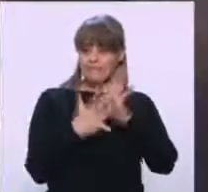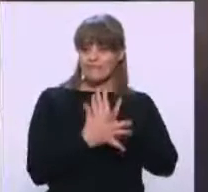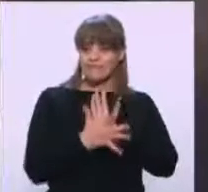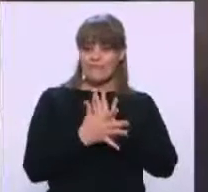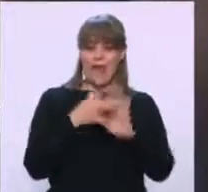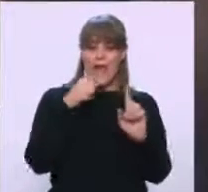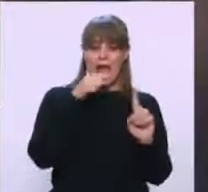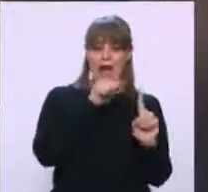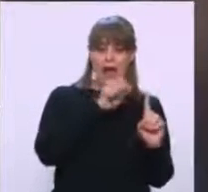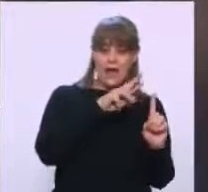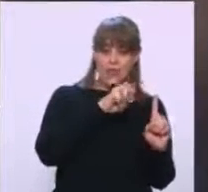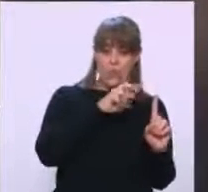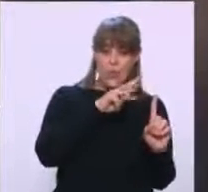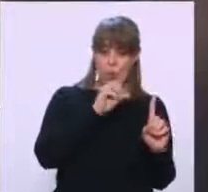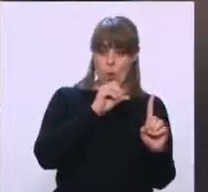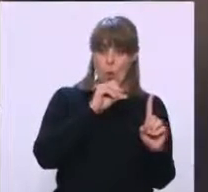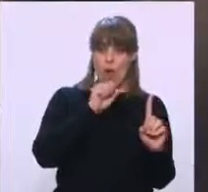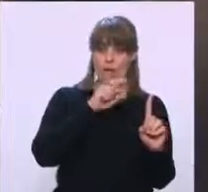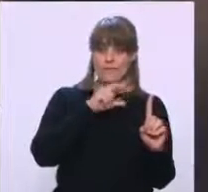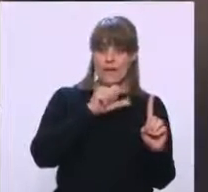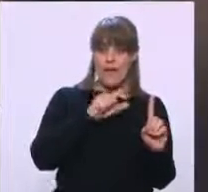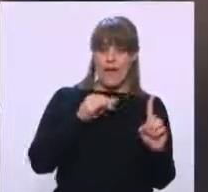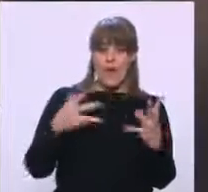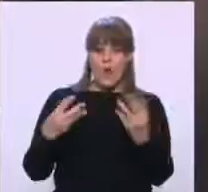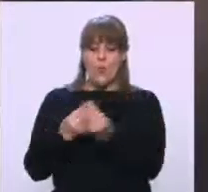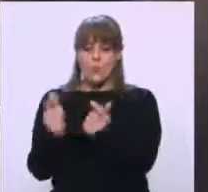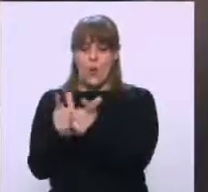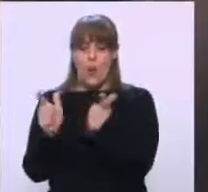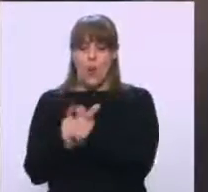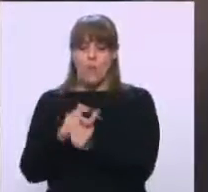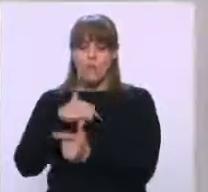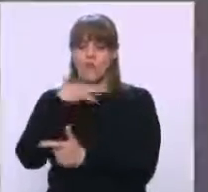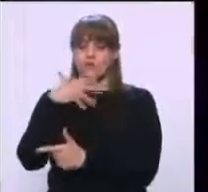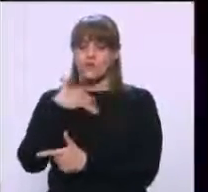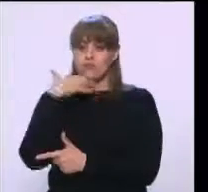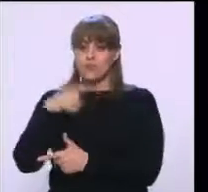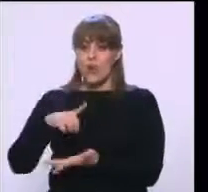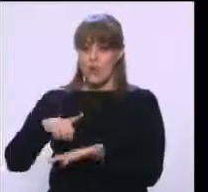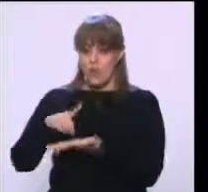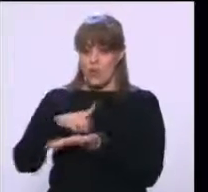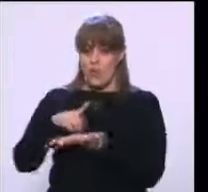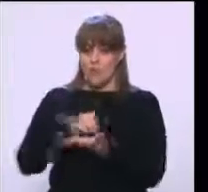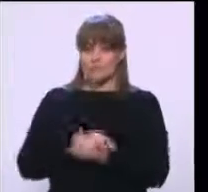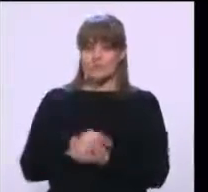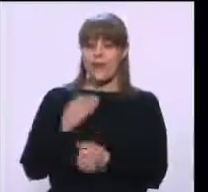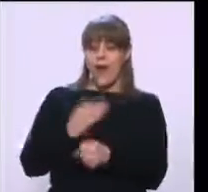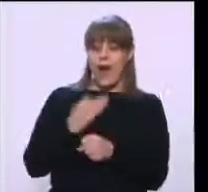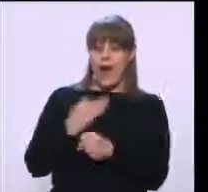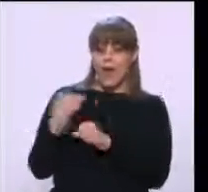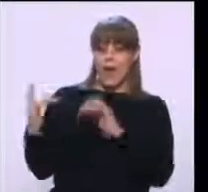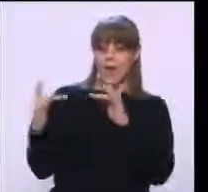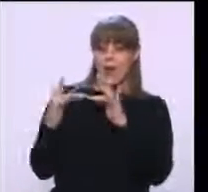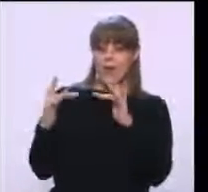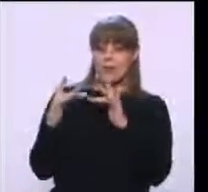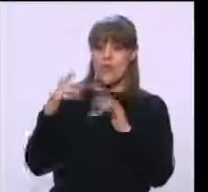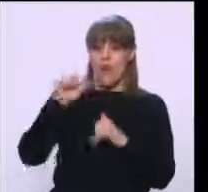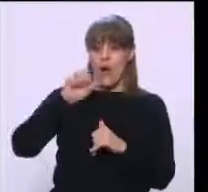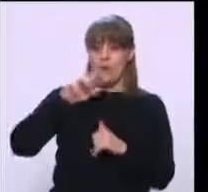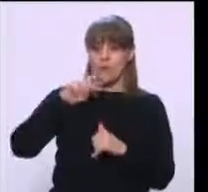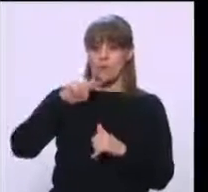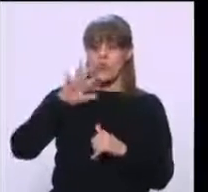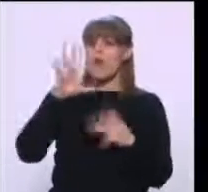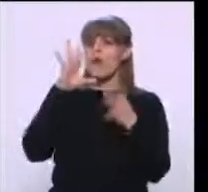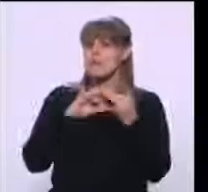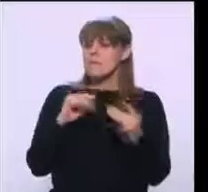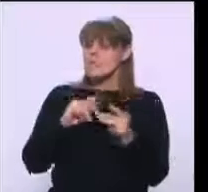Ávila y el narcotráfico. En fin, se encuentra justamente con nosotros el propio Arturo, se lo agradecemos mucho, para explicar pues qué hay detrás de